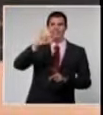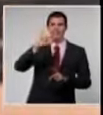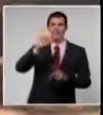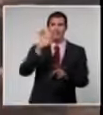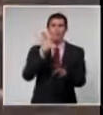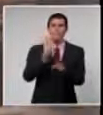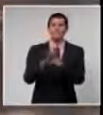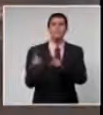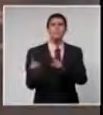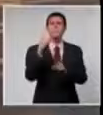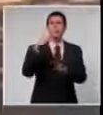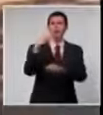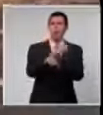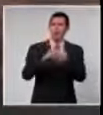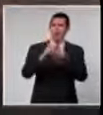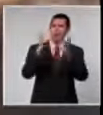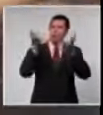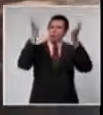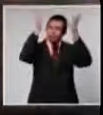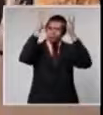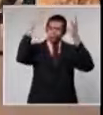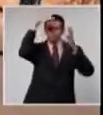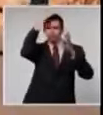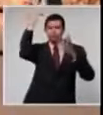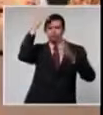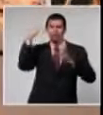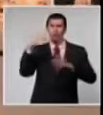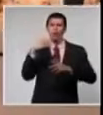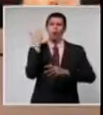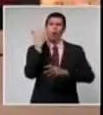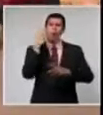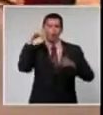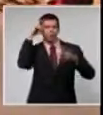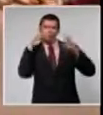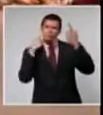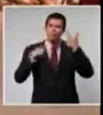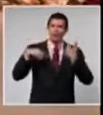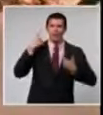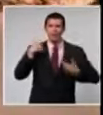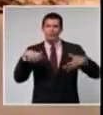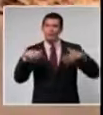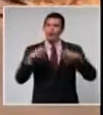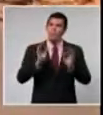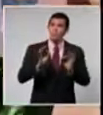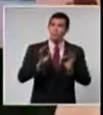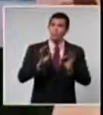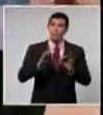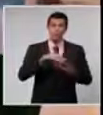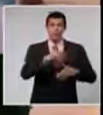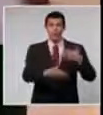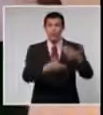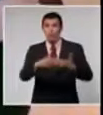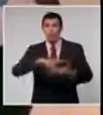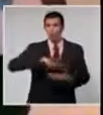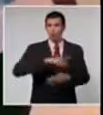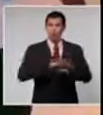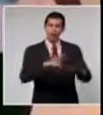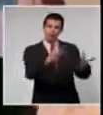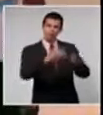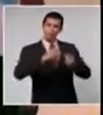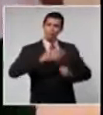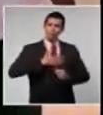Pero son mucho más notorias las singularidades de Etiopía. Es el único país del mundo que se rige aún por el calendario juliano, que presenta